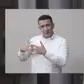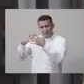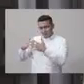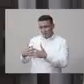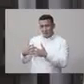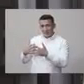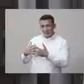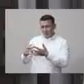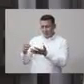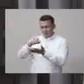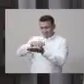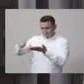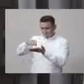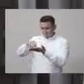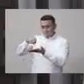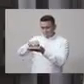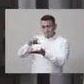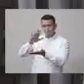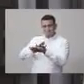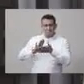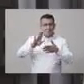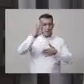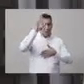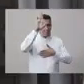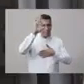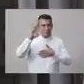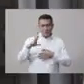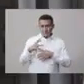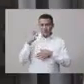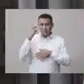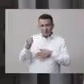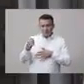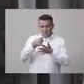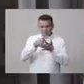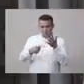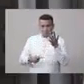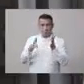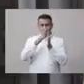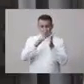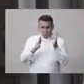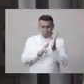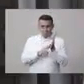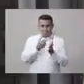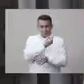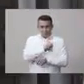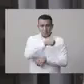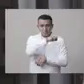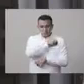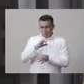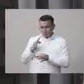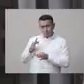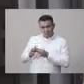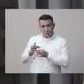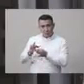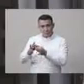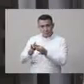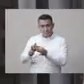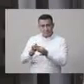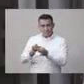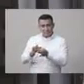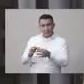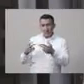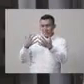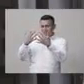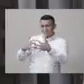que nos beneficia a todas y a todos. Aquellas que le han apostado para aportarle a la solución del problema